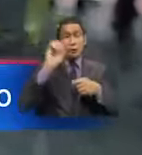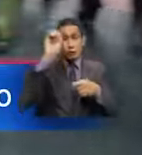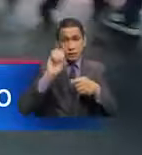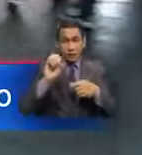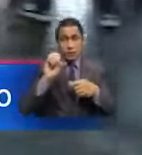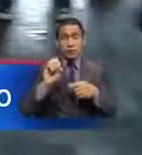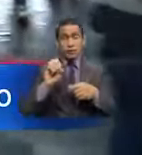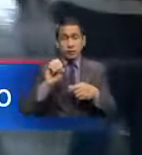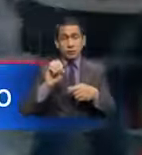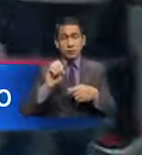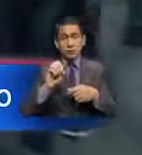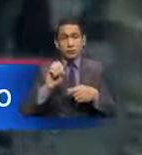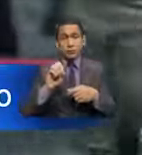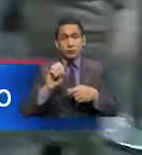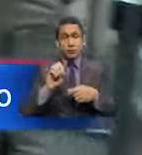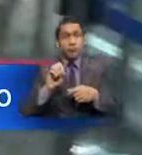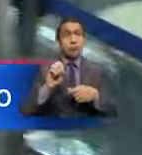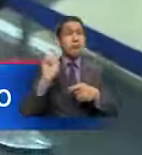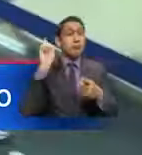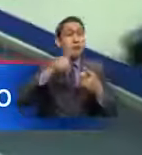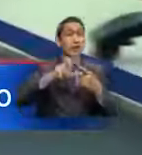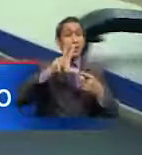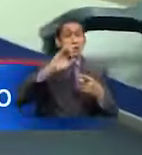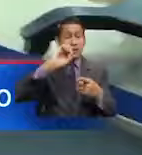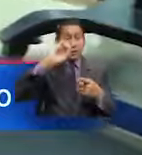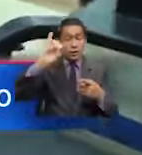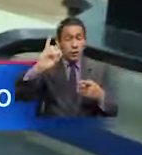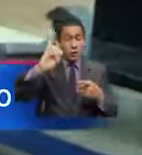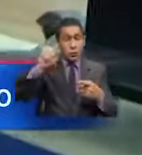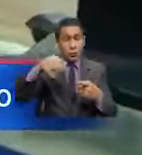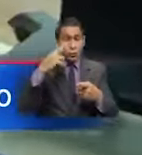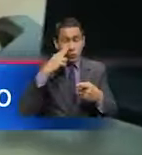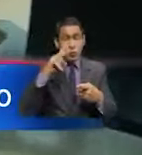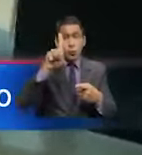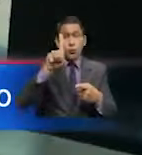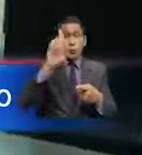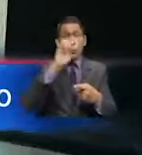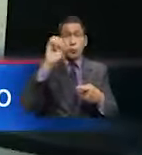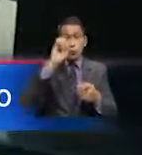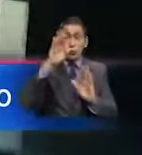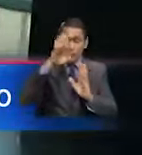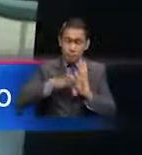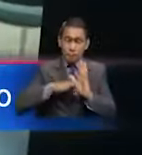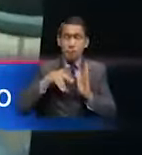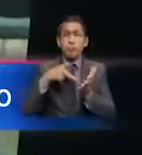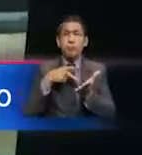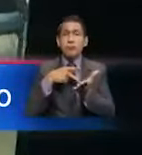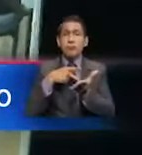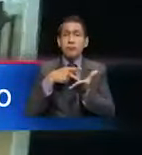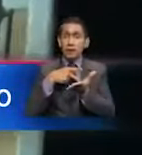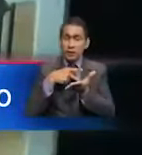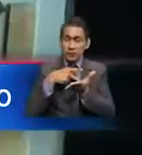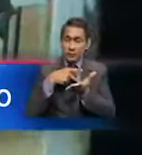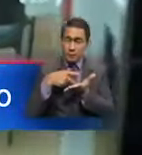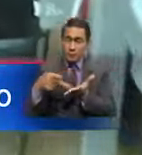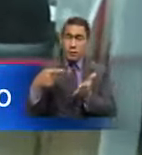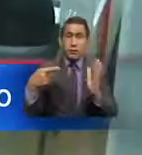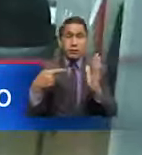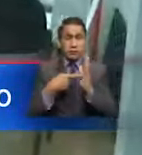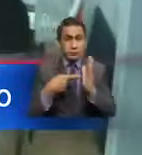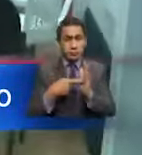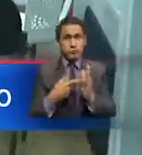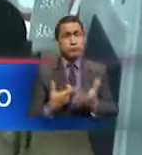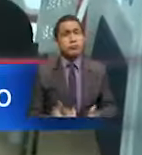5%, y hasta el 30 de junio, el 1%, es decir, que la ciudadanía todavía puede beneficiarse. Es verdad, todavía